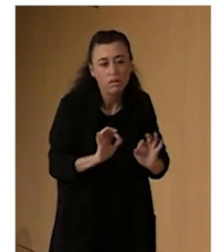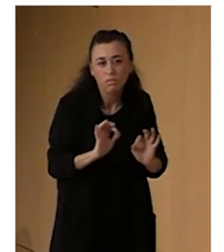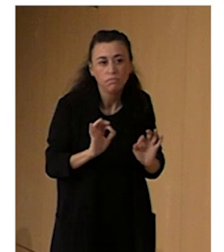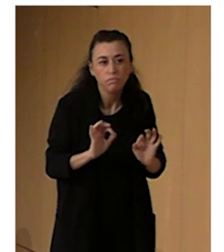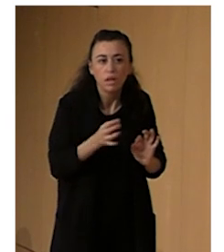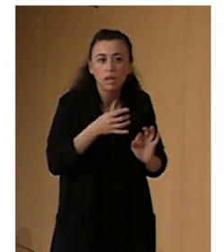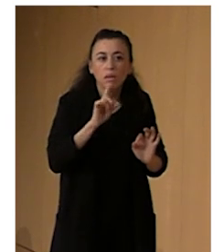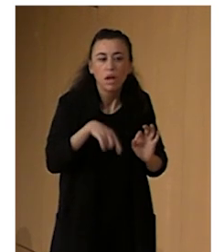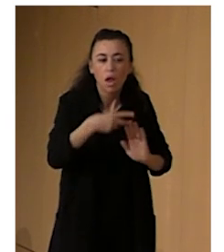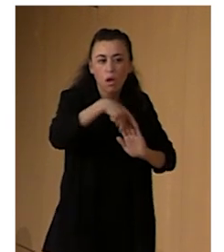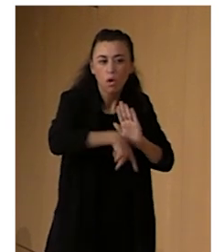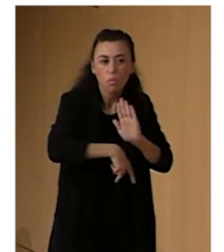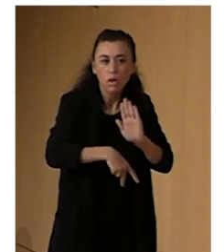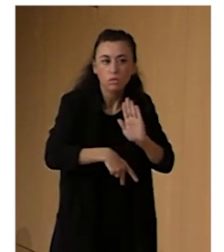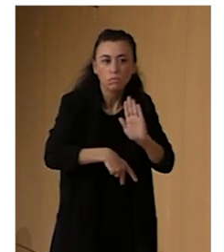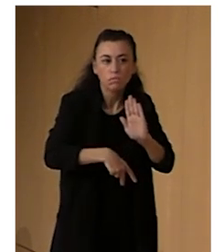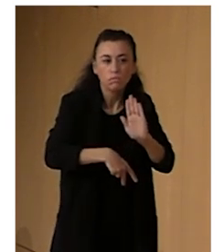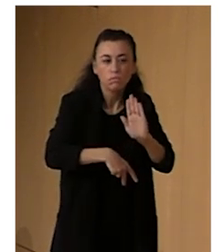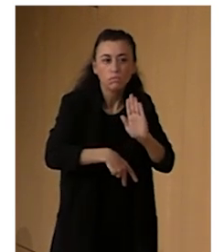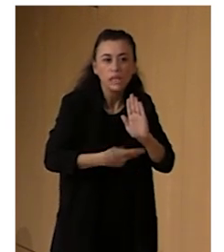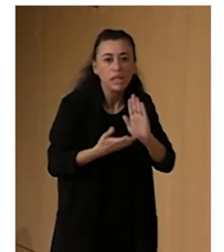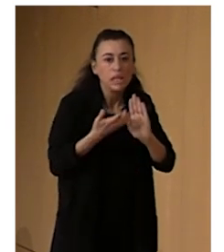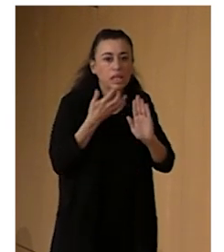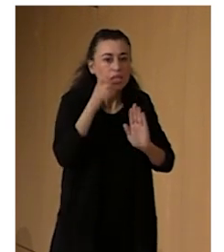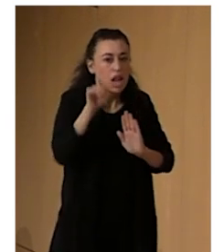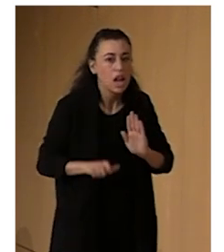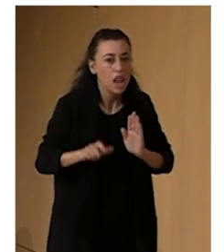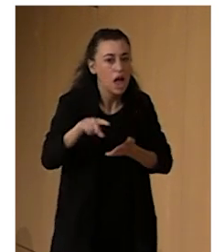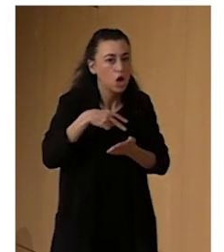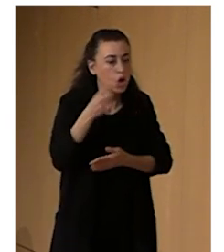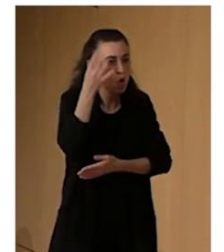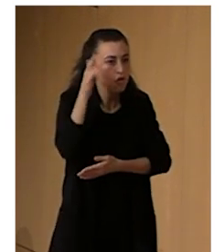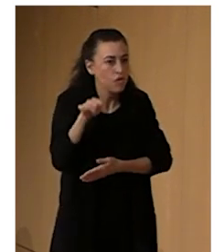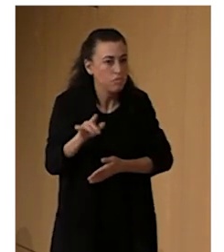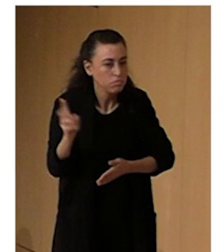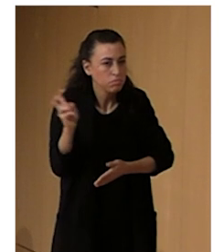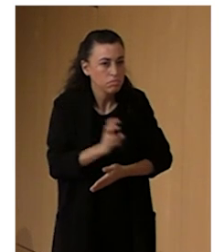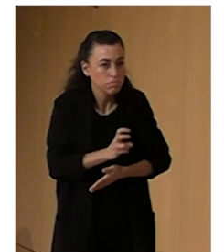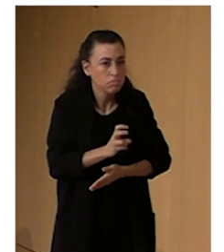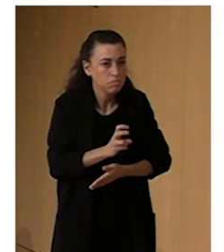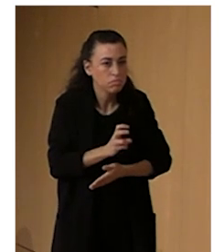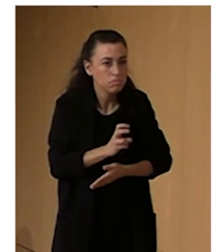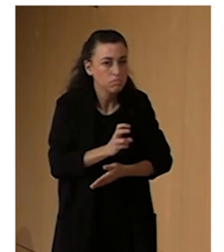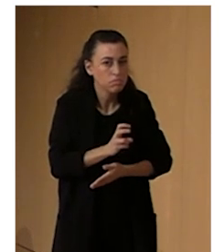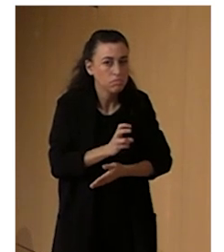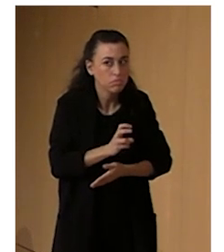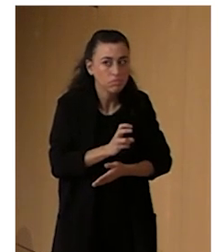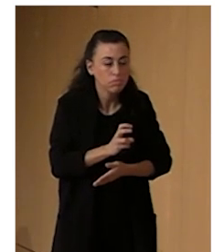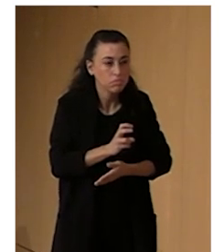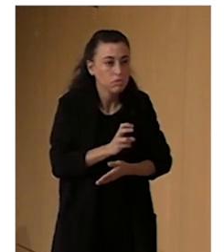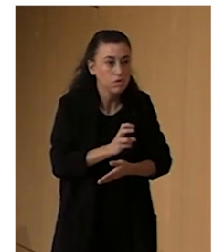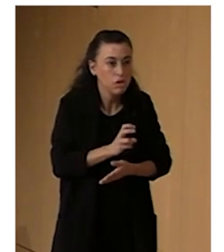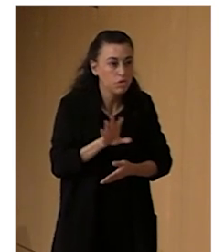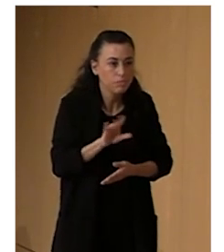normas que tenemos siempre cuando viene algún coreógrafo o coreógrafa incluso la compañía es que que es que nunca utilizamos luz estroboscópica ni cambios de luz